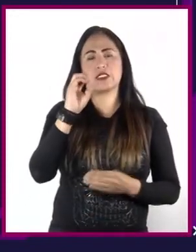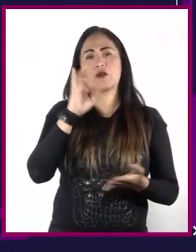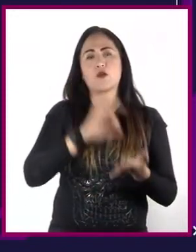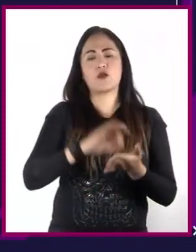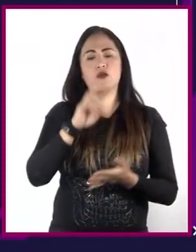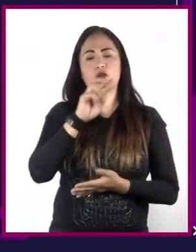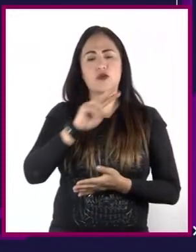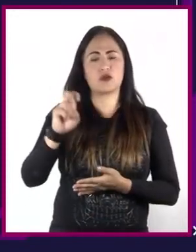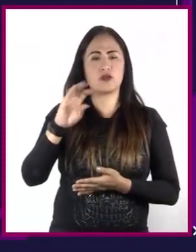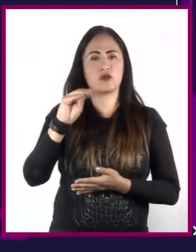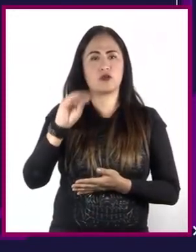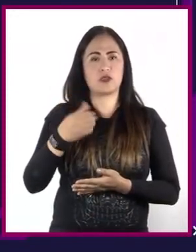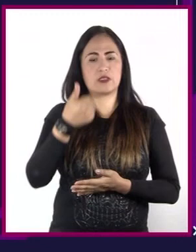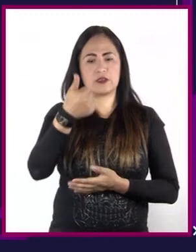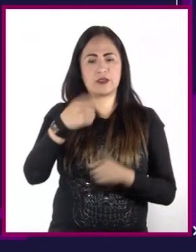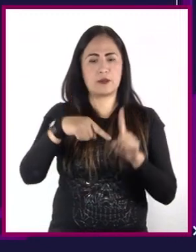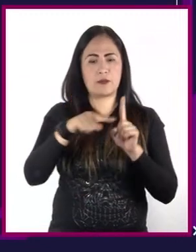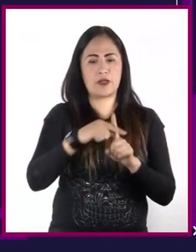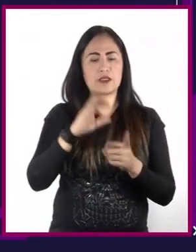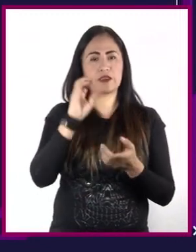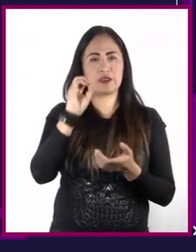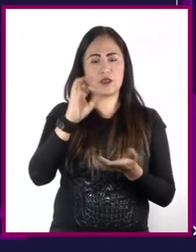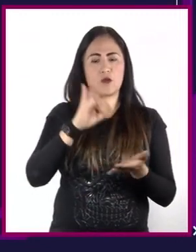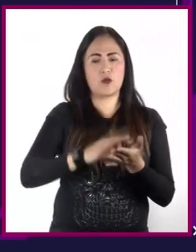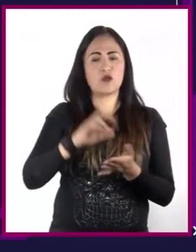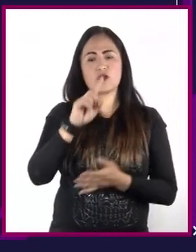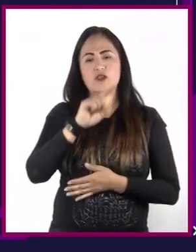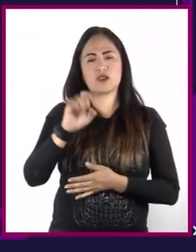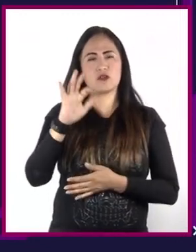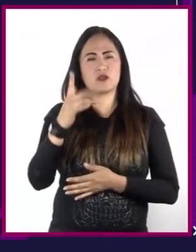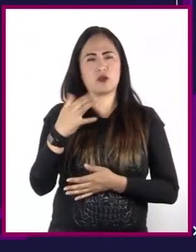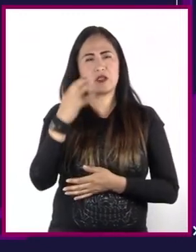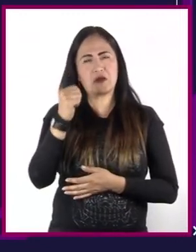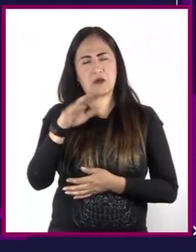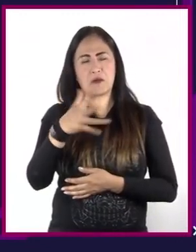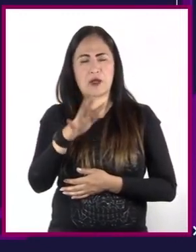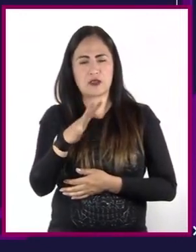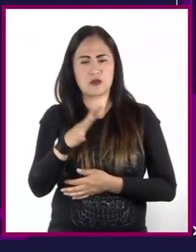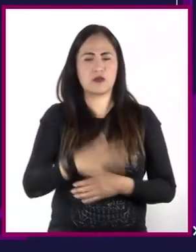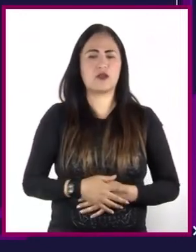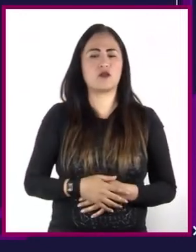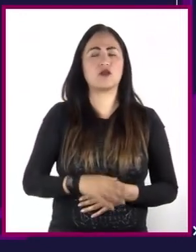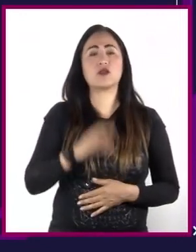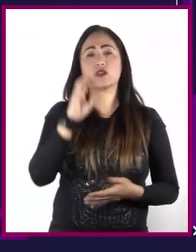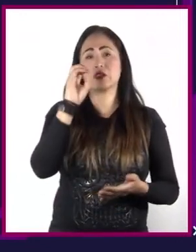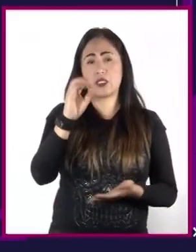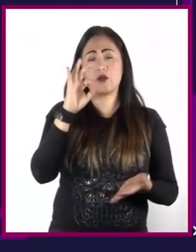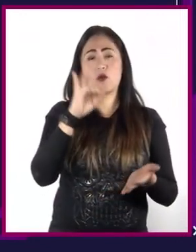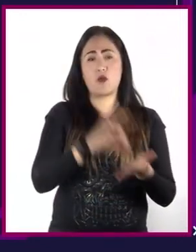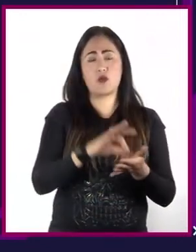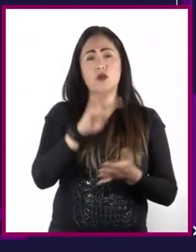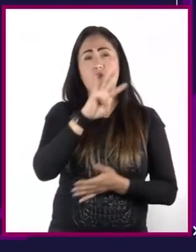0.296 más 0.159, que es aproximadamente igual a